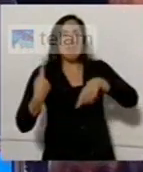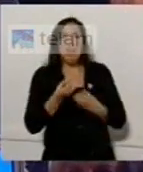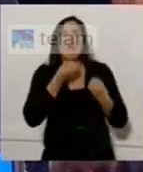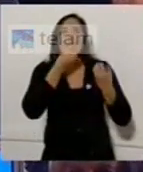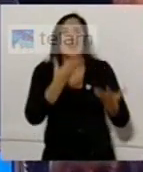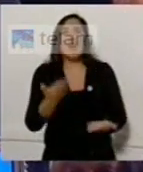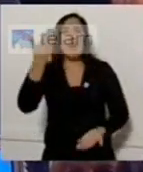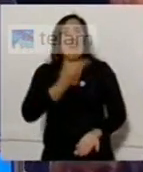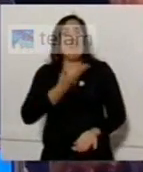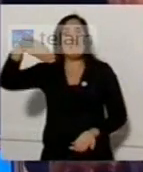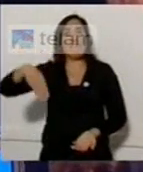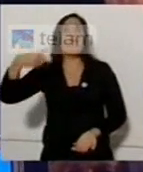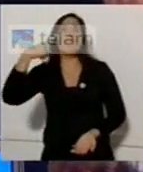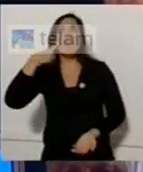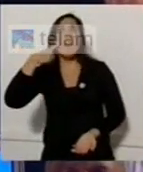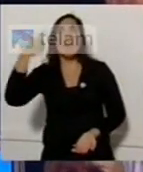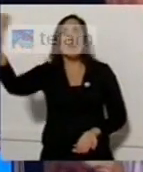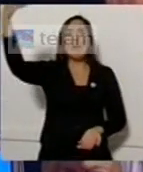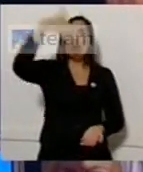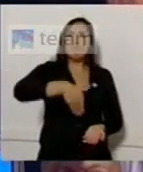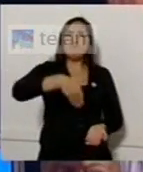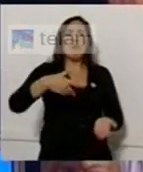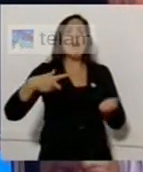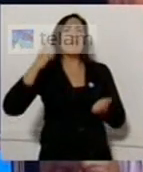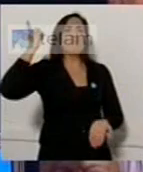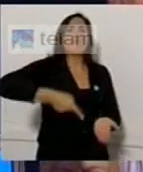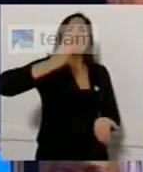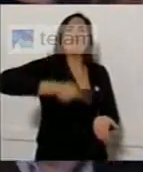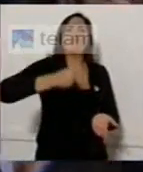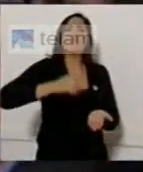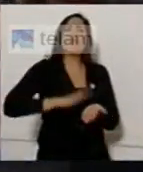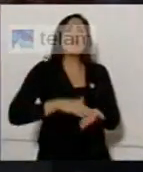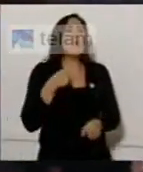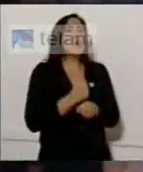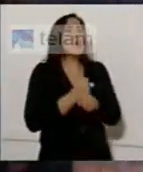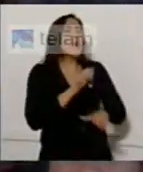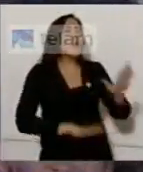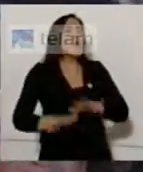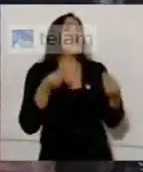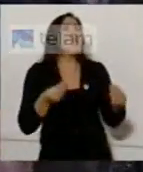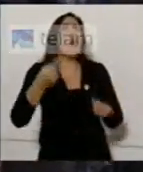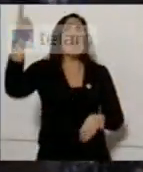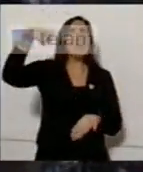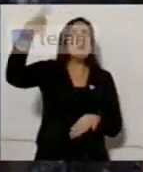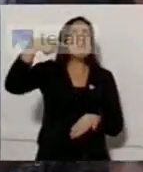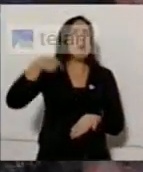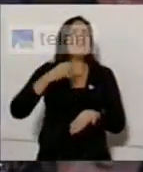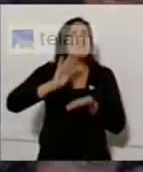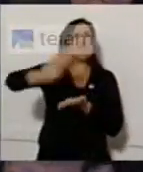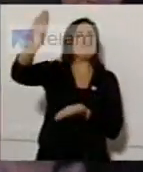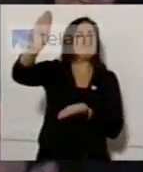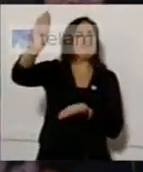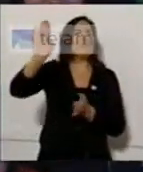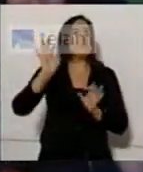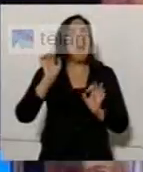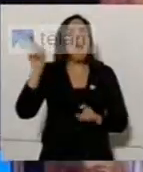Fondo Monetario Internacional no viniera a imponernos condiciones, tal vez se refieran a eso, a que